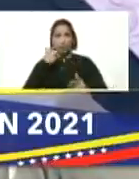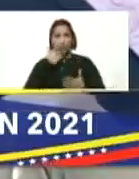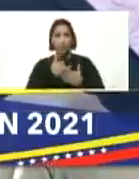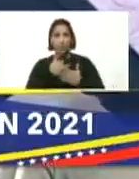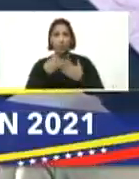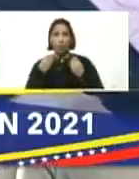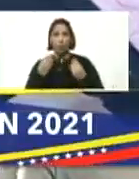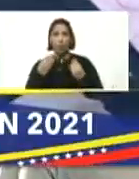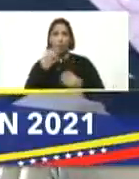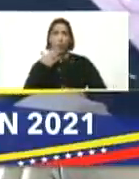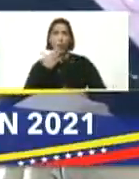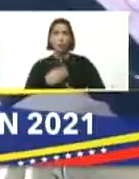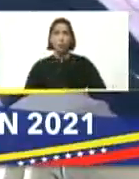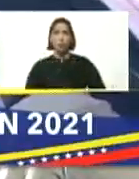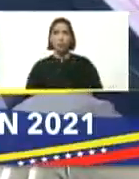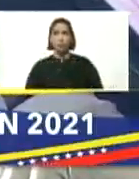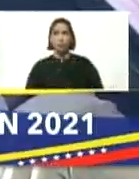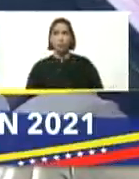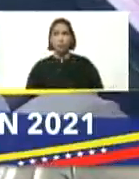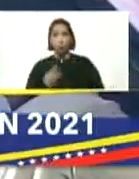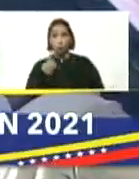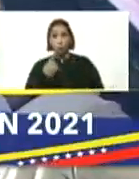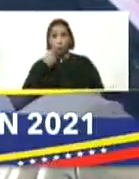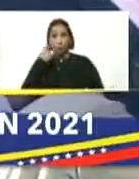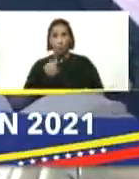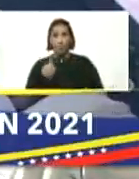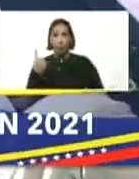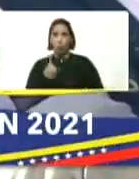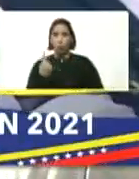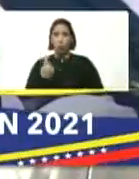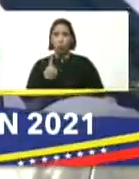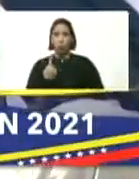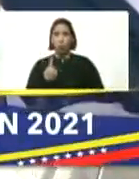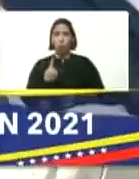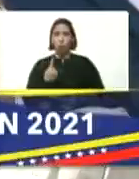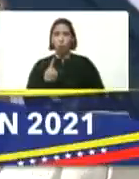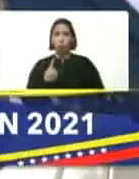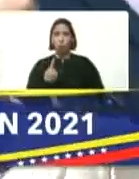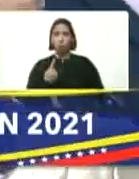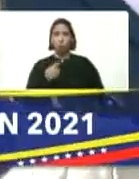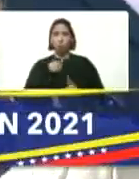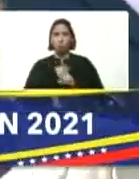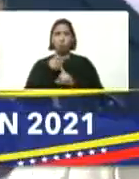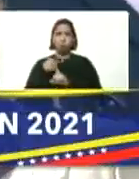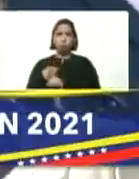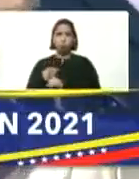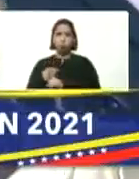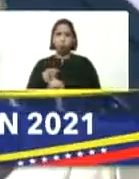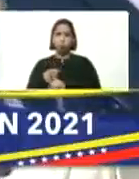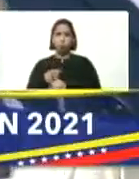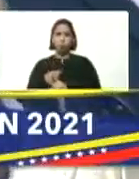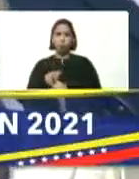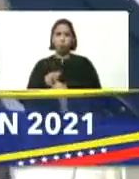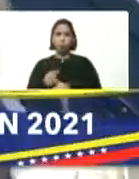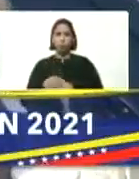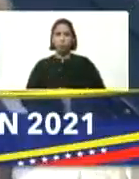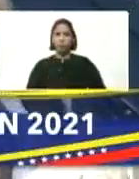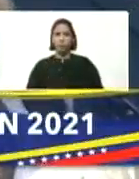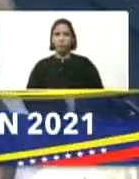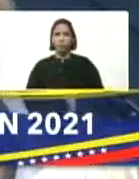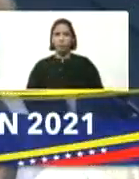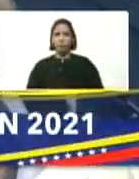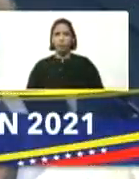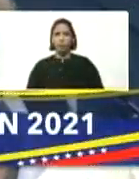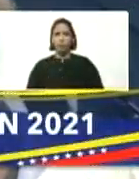por ejemplo, mientras un hombre cuyo único delito fue sortear el bloqueo brutal que el